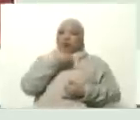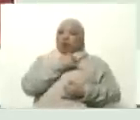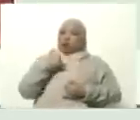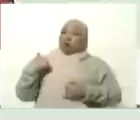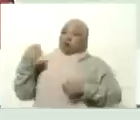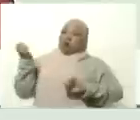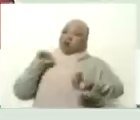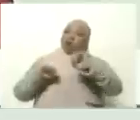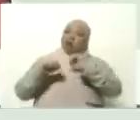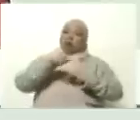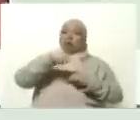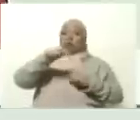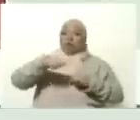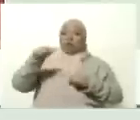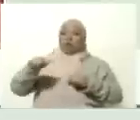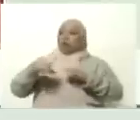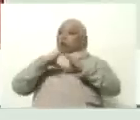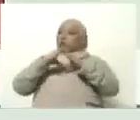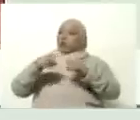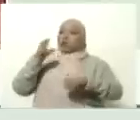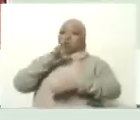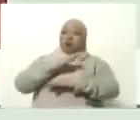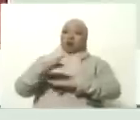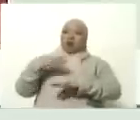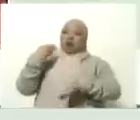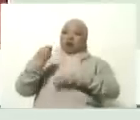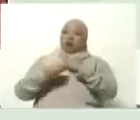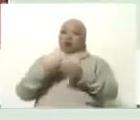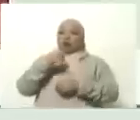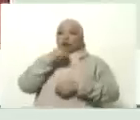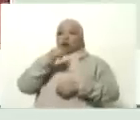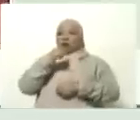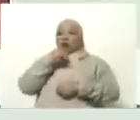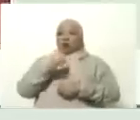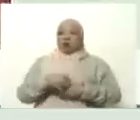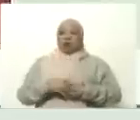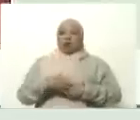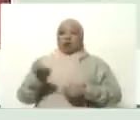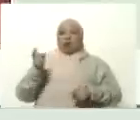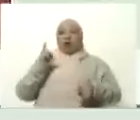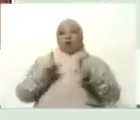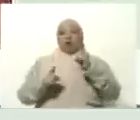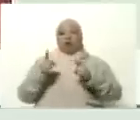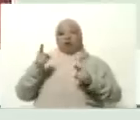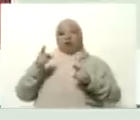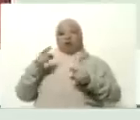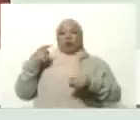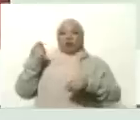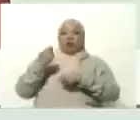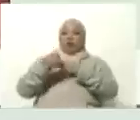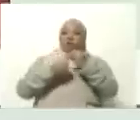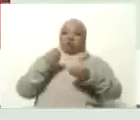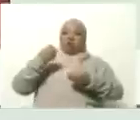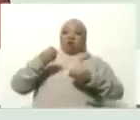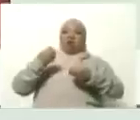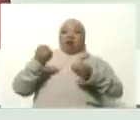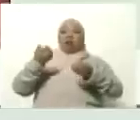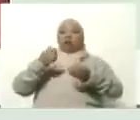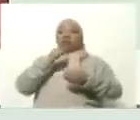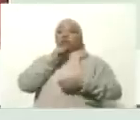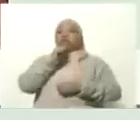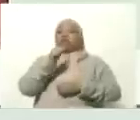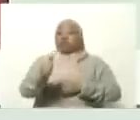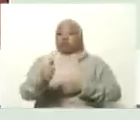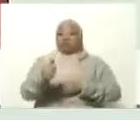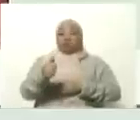defender a su gente. Toda sanción que apliquen contra algún país está condenada al fracaso.